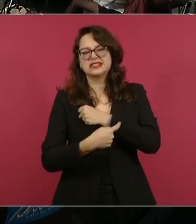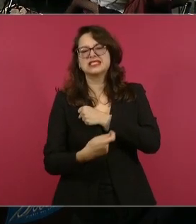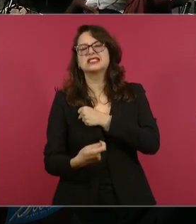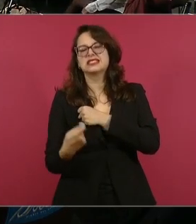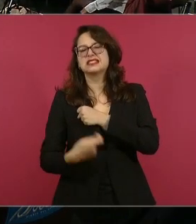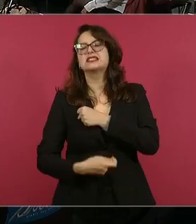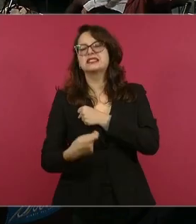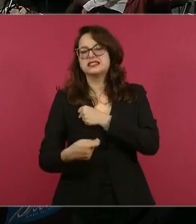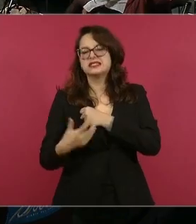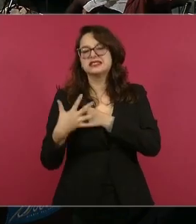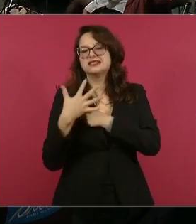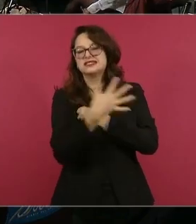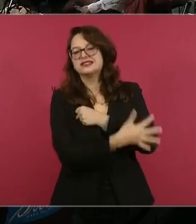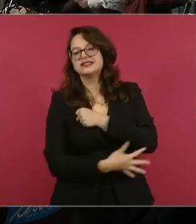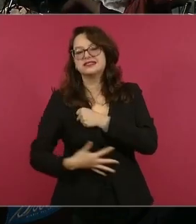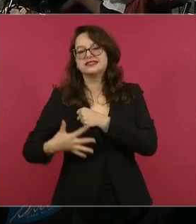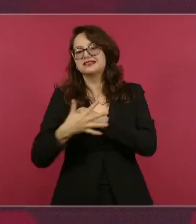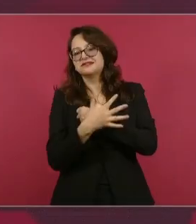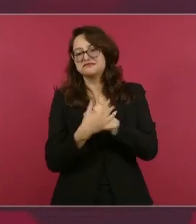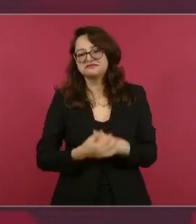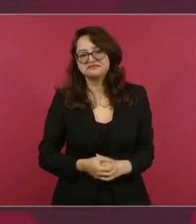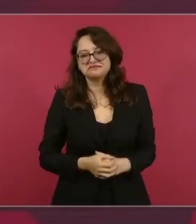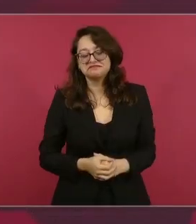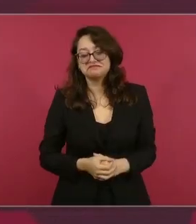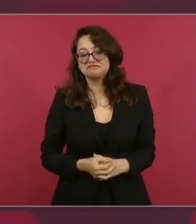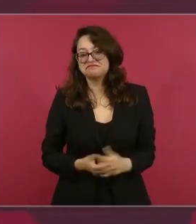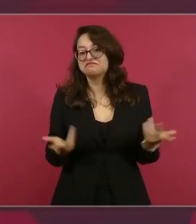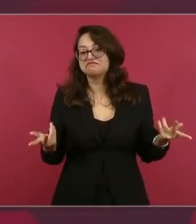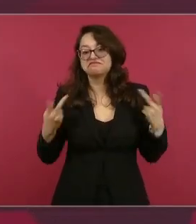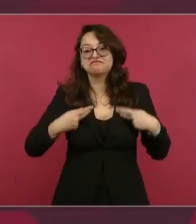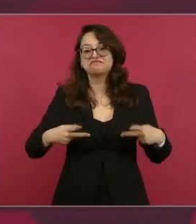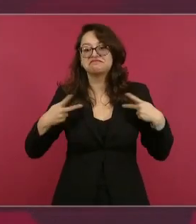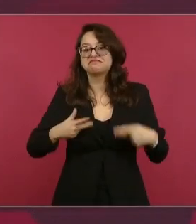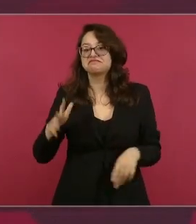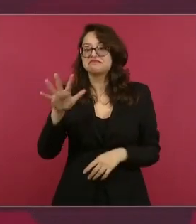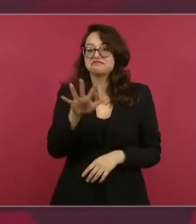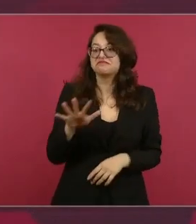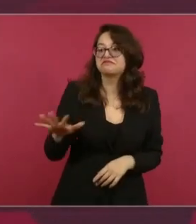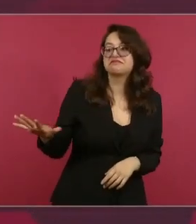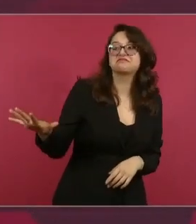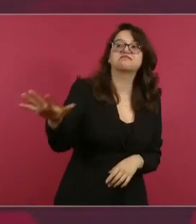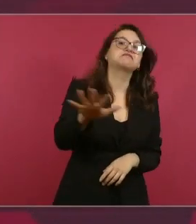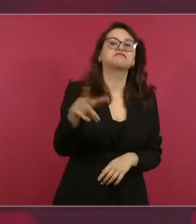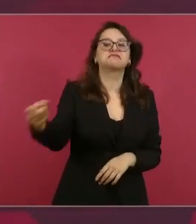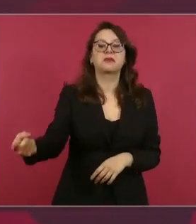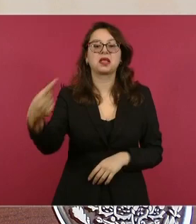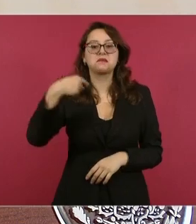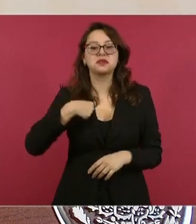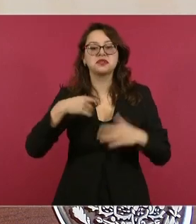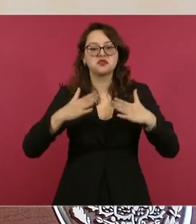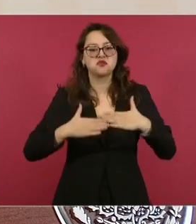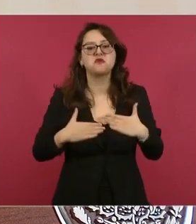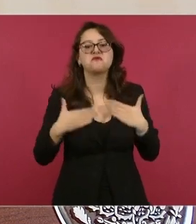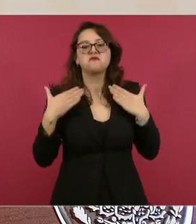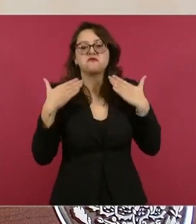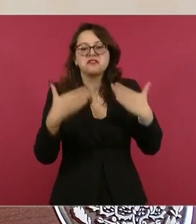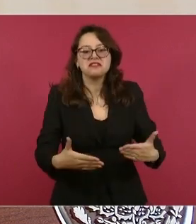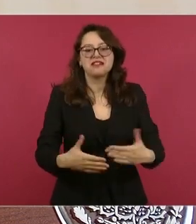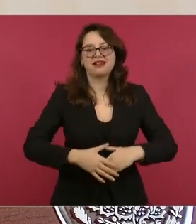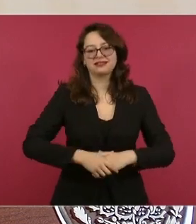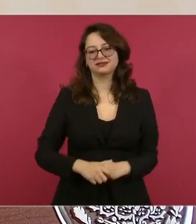que es la confianza del pueblo en nuestro gobierno.